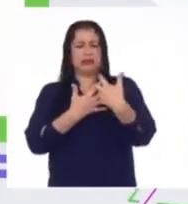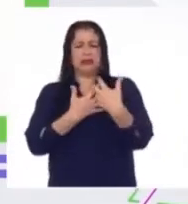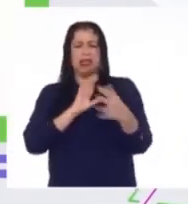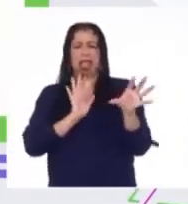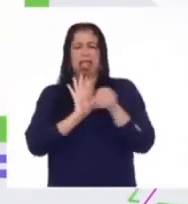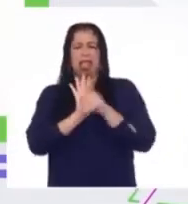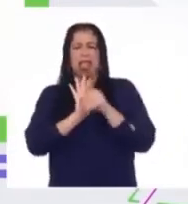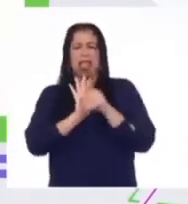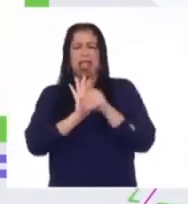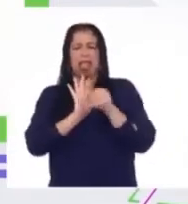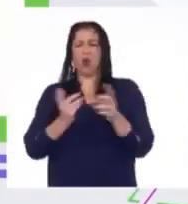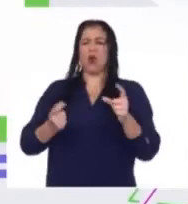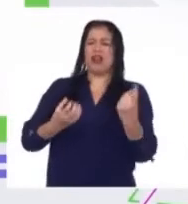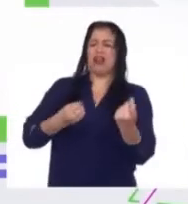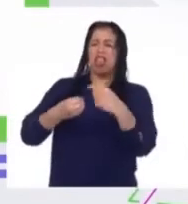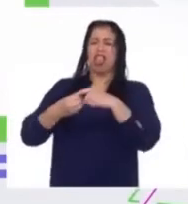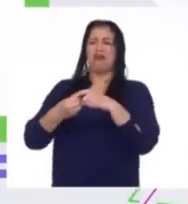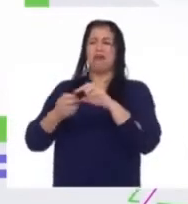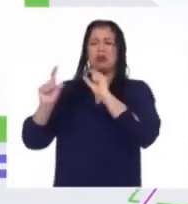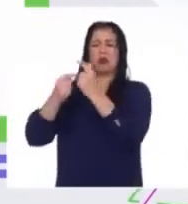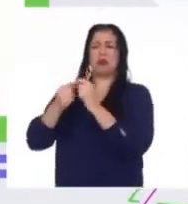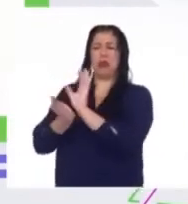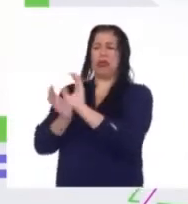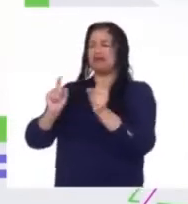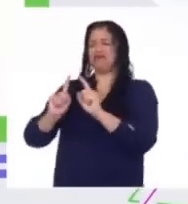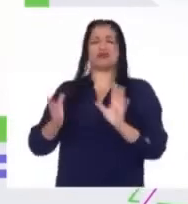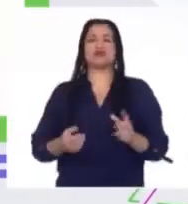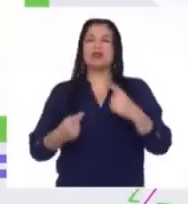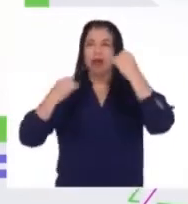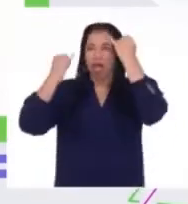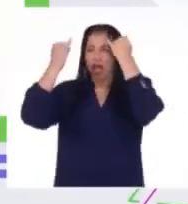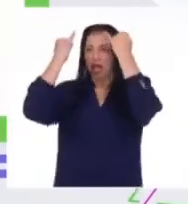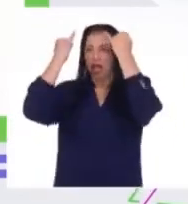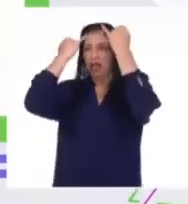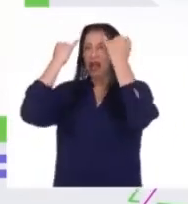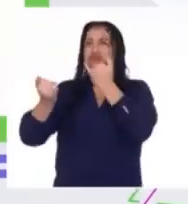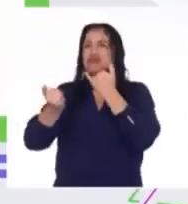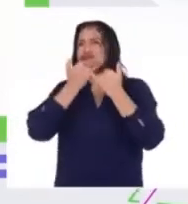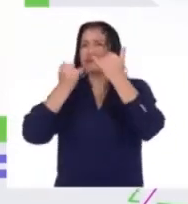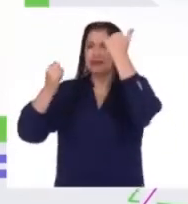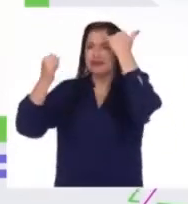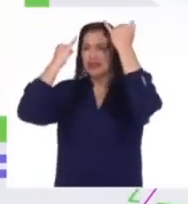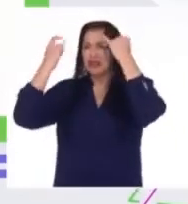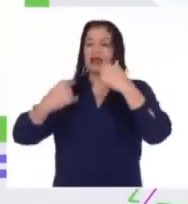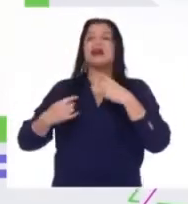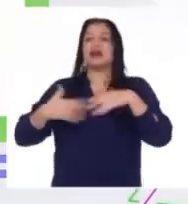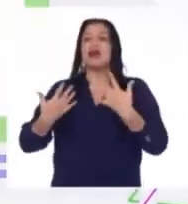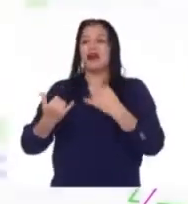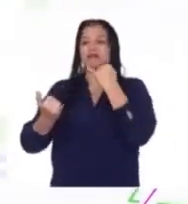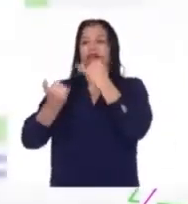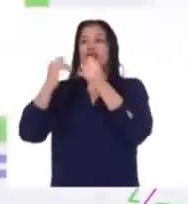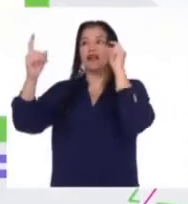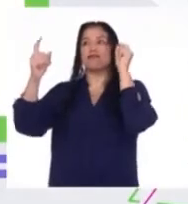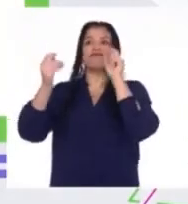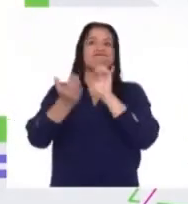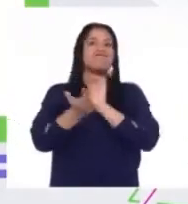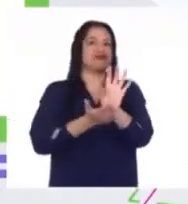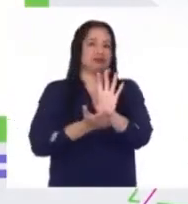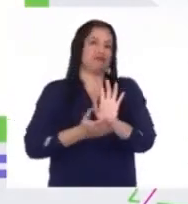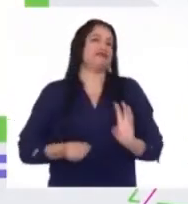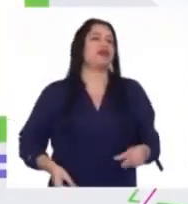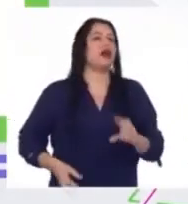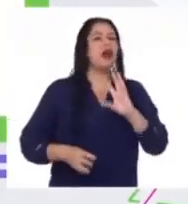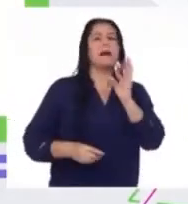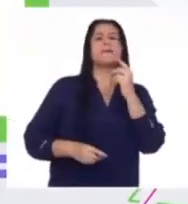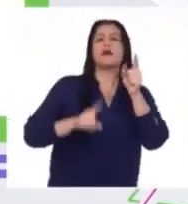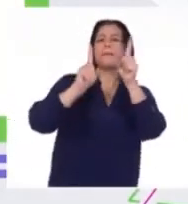vida del grupo. Y es ahí donde va empezando estas suposiciones falsas que pueden llevar a la discriminación. ¿Por qué